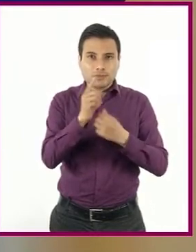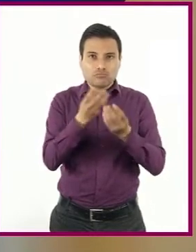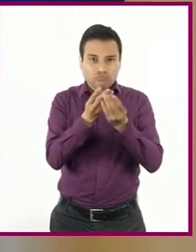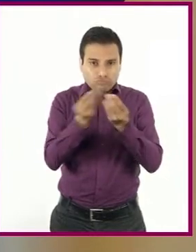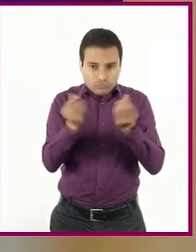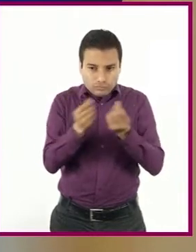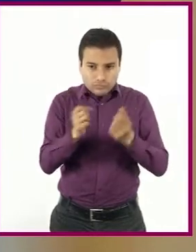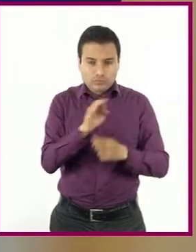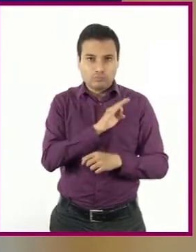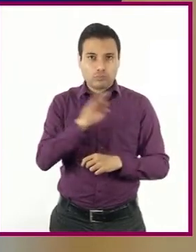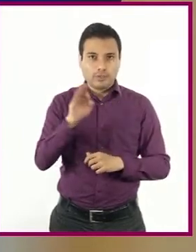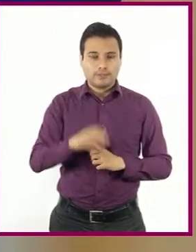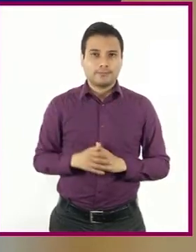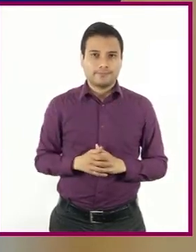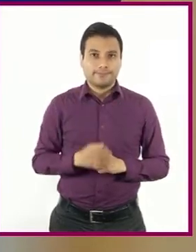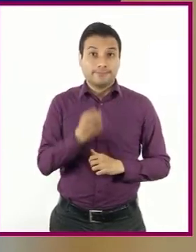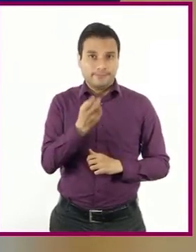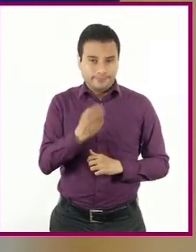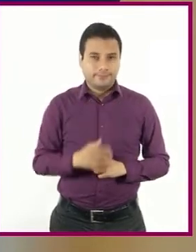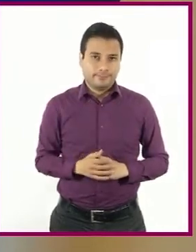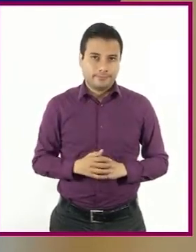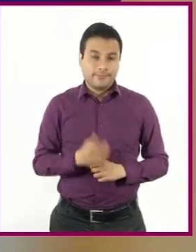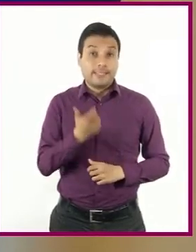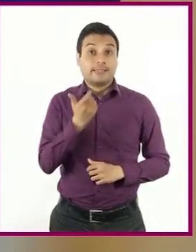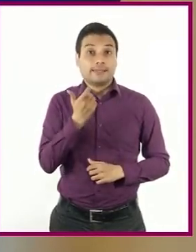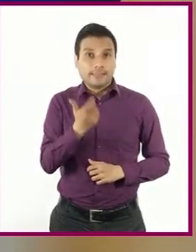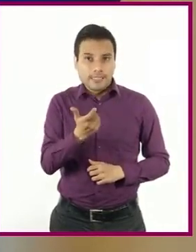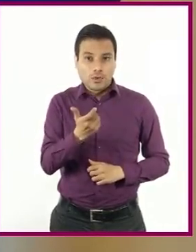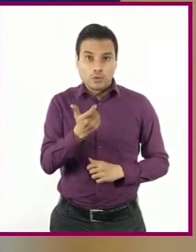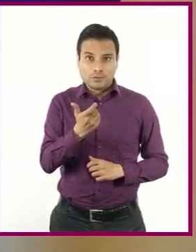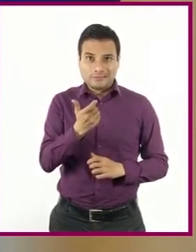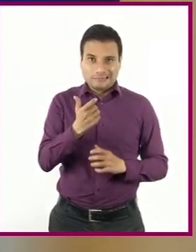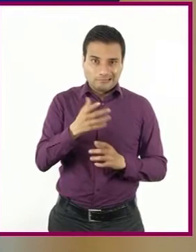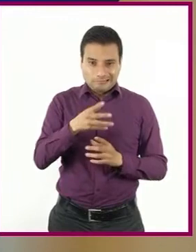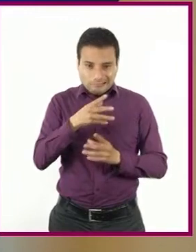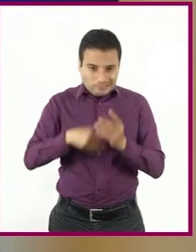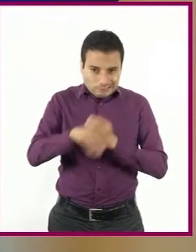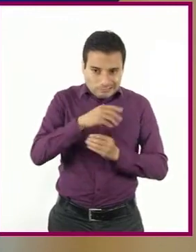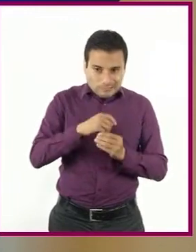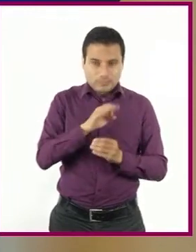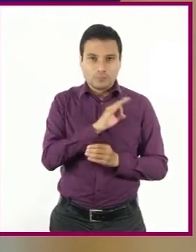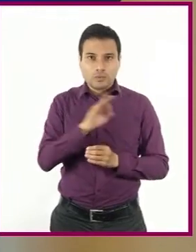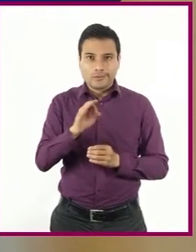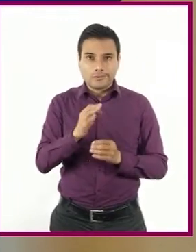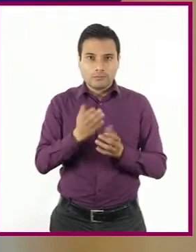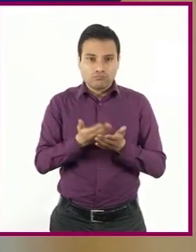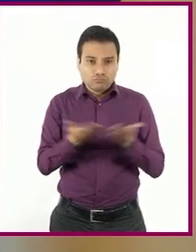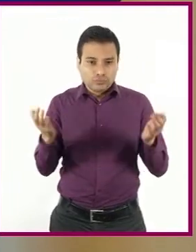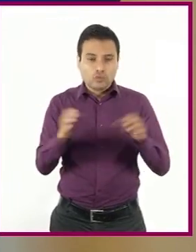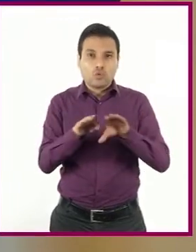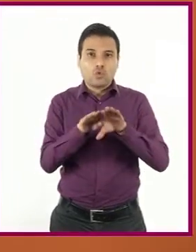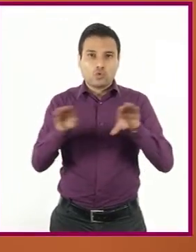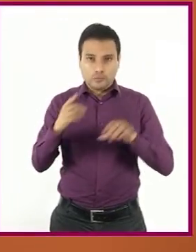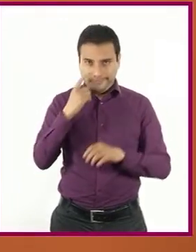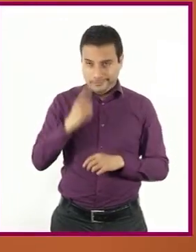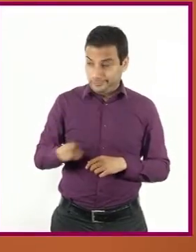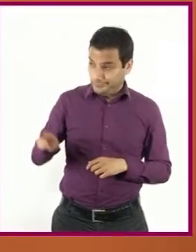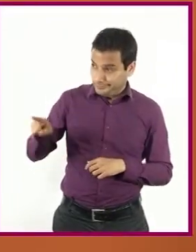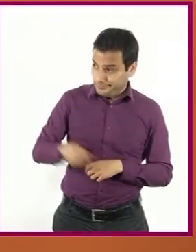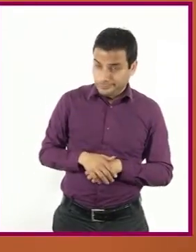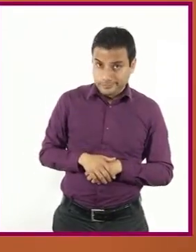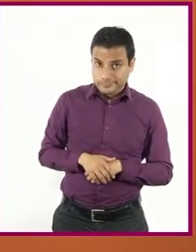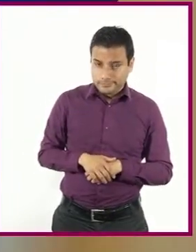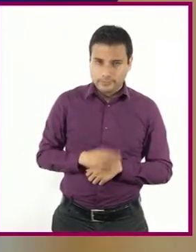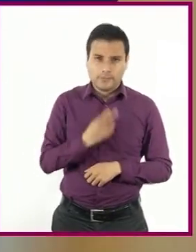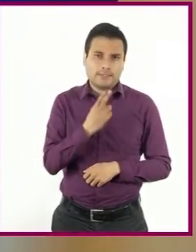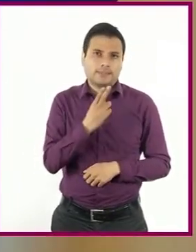que permitan repartir y asignar recursos escasos y planificar actividades. El álgebra lineal